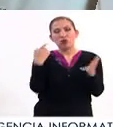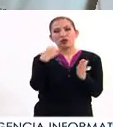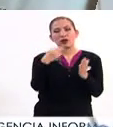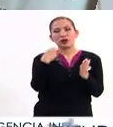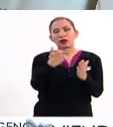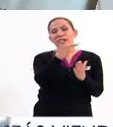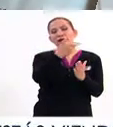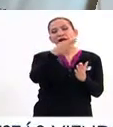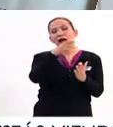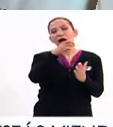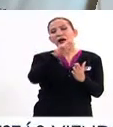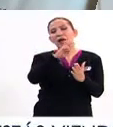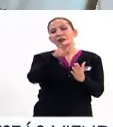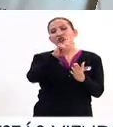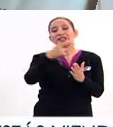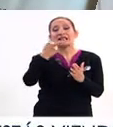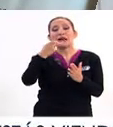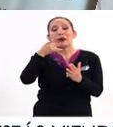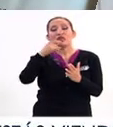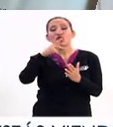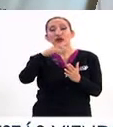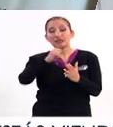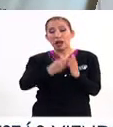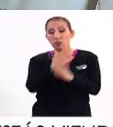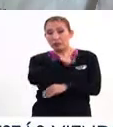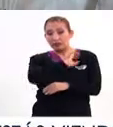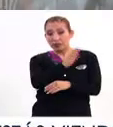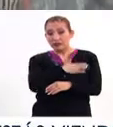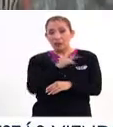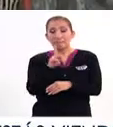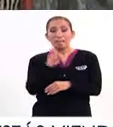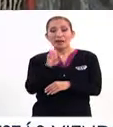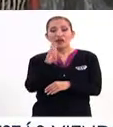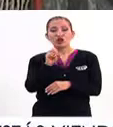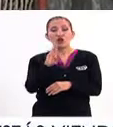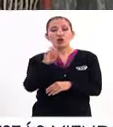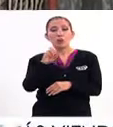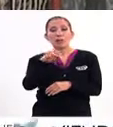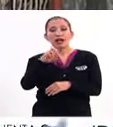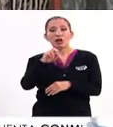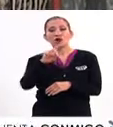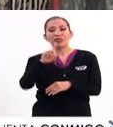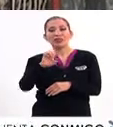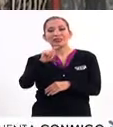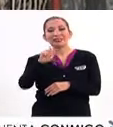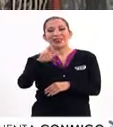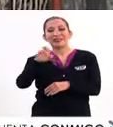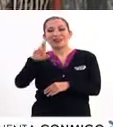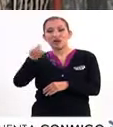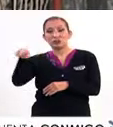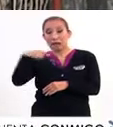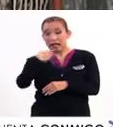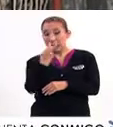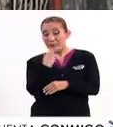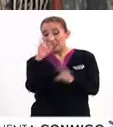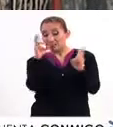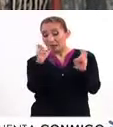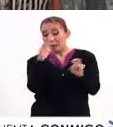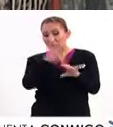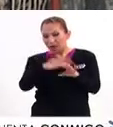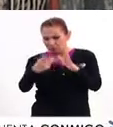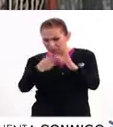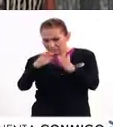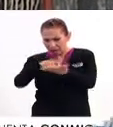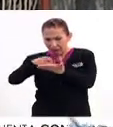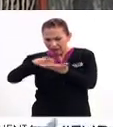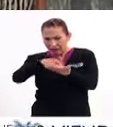llama Grabados y Grabadores de la Nueva España, de Pedro Romero de Terreros, y él traza unos temas que predominan en el